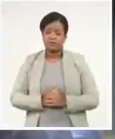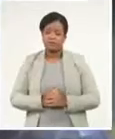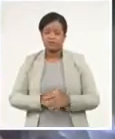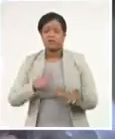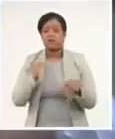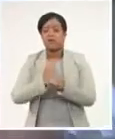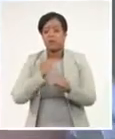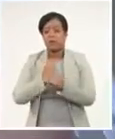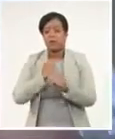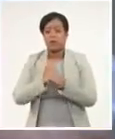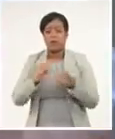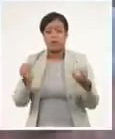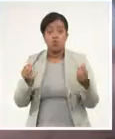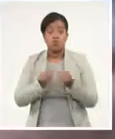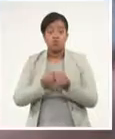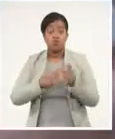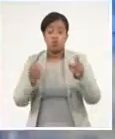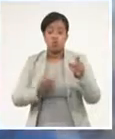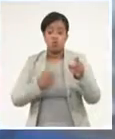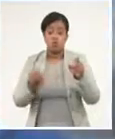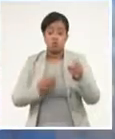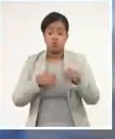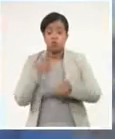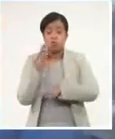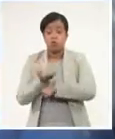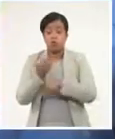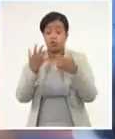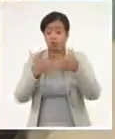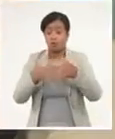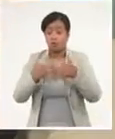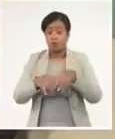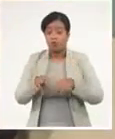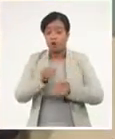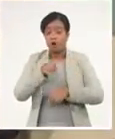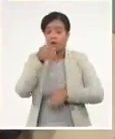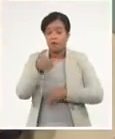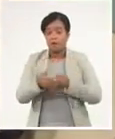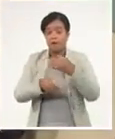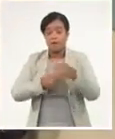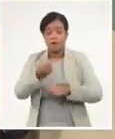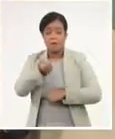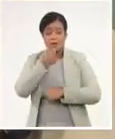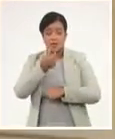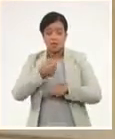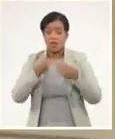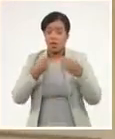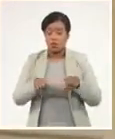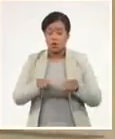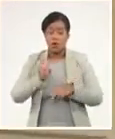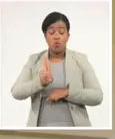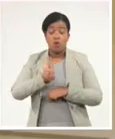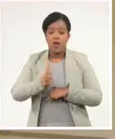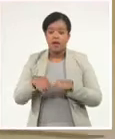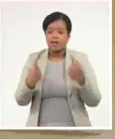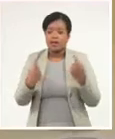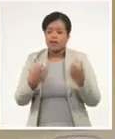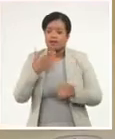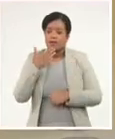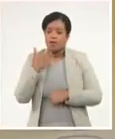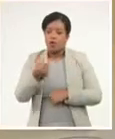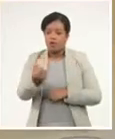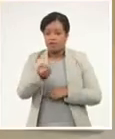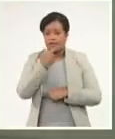para eliminar las brechas entre la demanda productiva y el procesamiento de la medicina natural y tradicional, cuando urge potenciar su presencia en la red